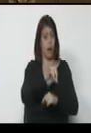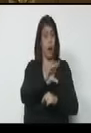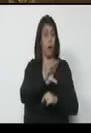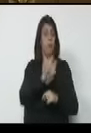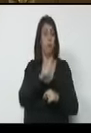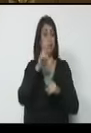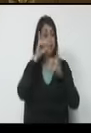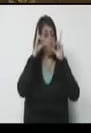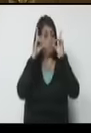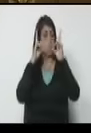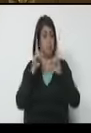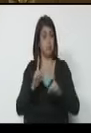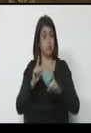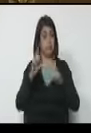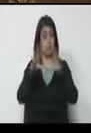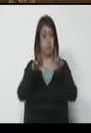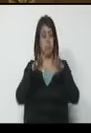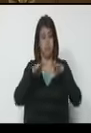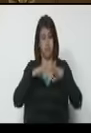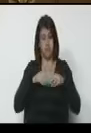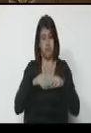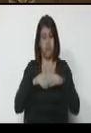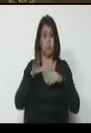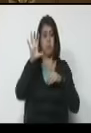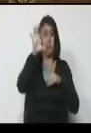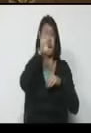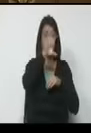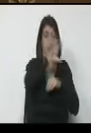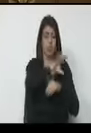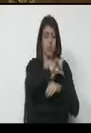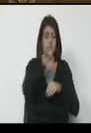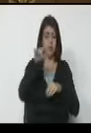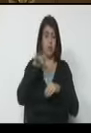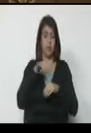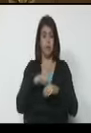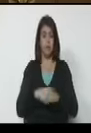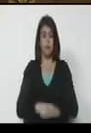utópica recepción de brazos abiertos que habían planificado.